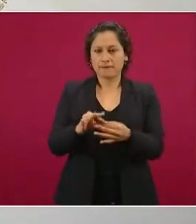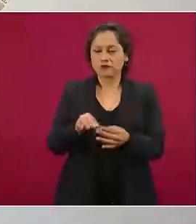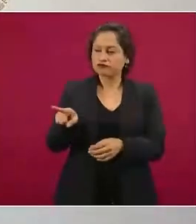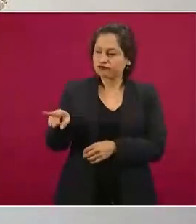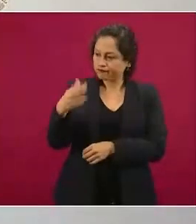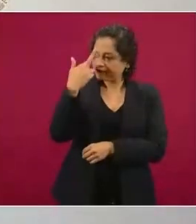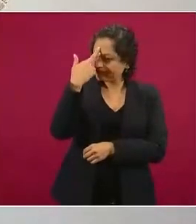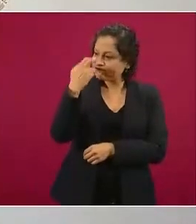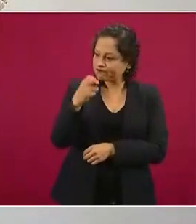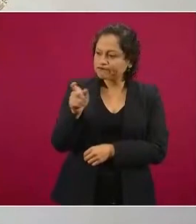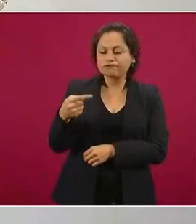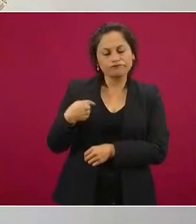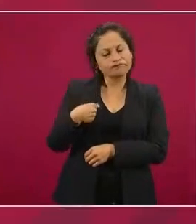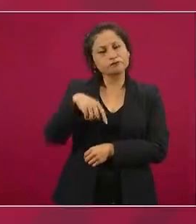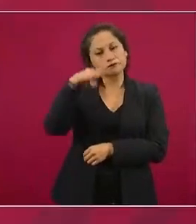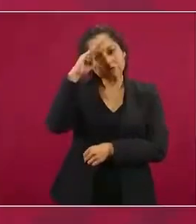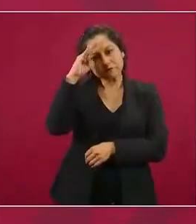es